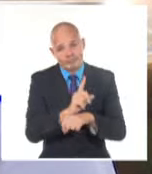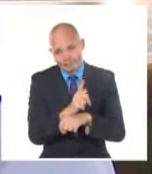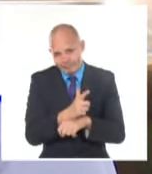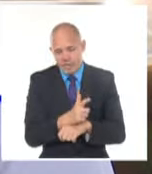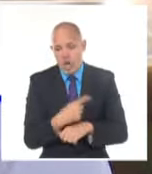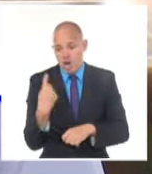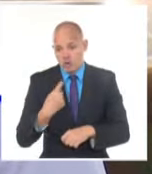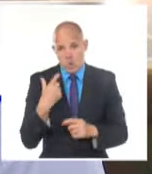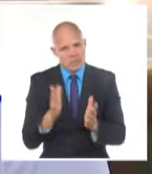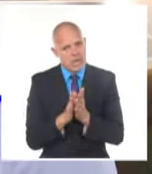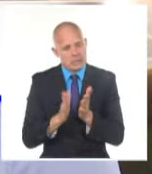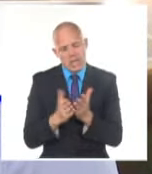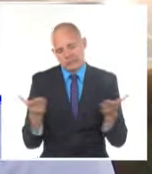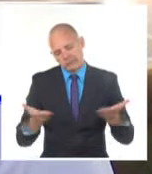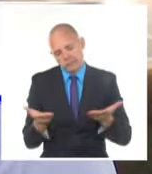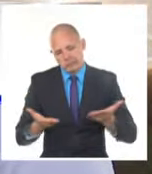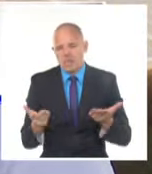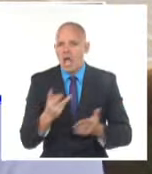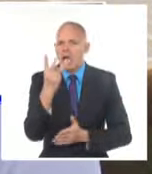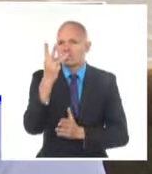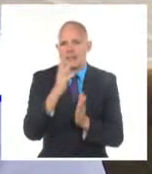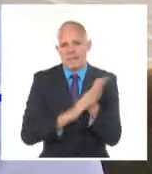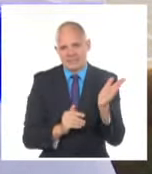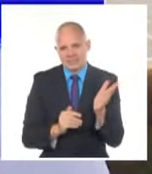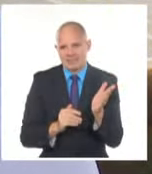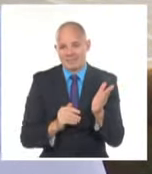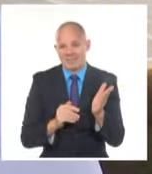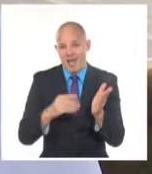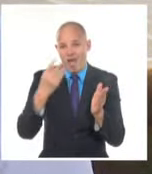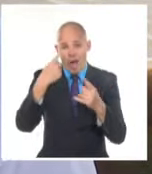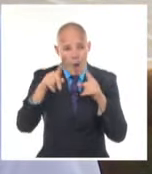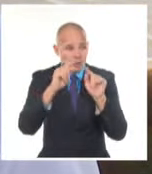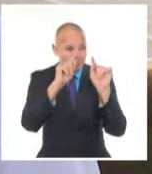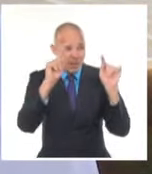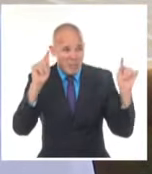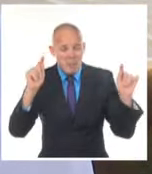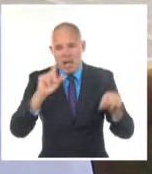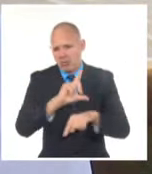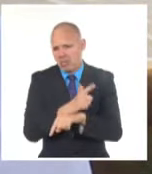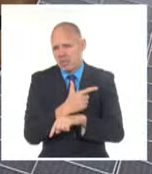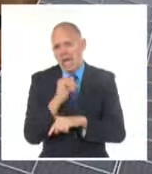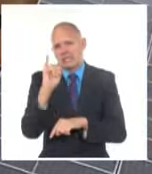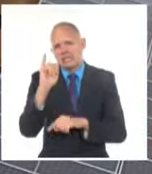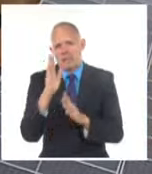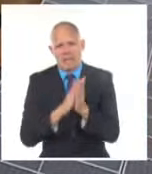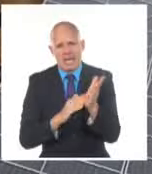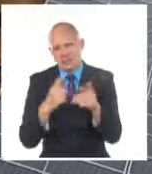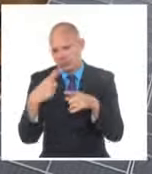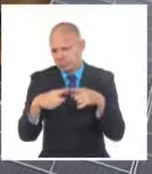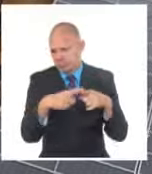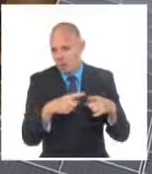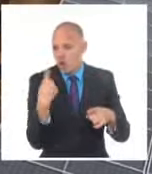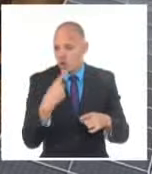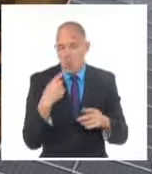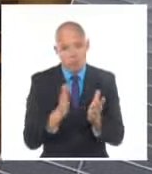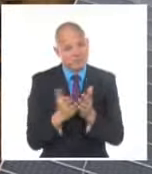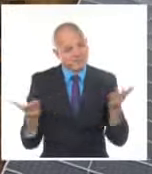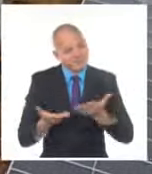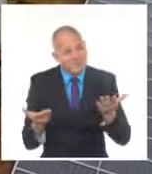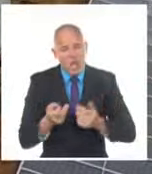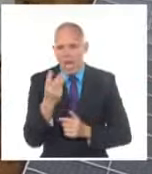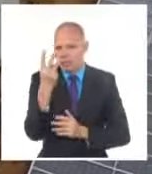totalidad, se hicieron más de 6 meses o más. Y estos en 3 meses van a lograr la sincronización. Especialistas y